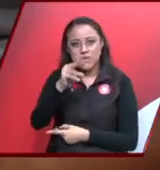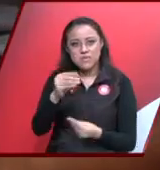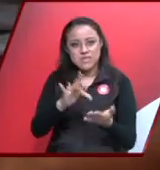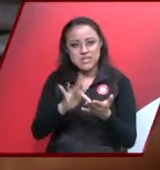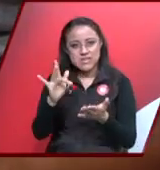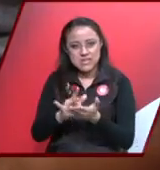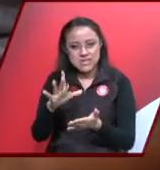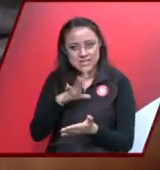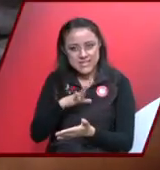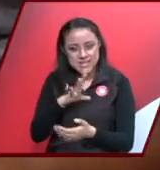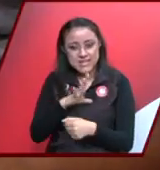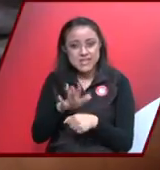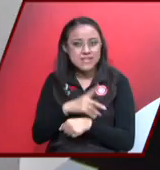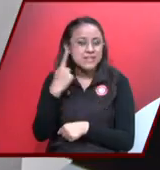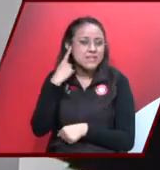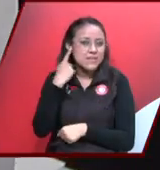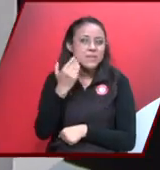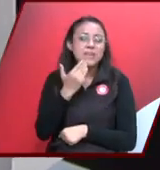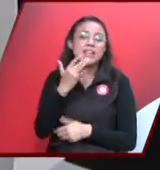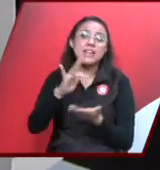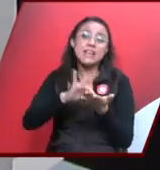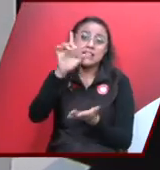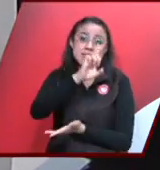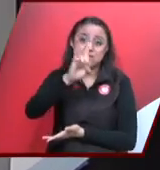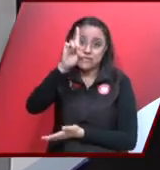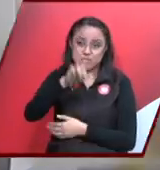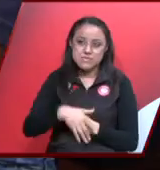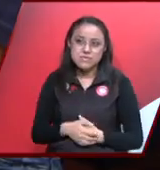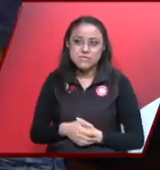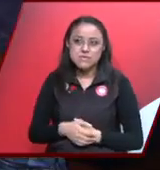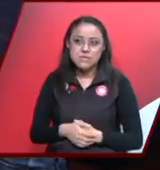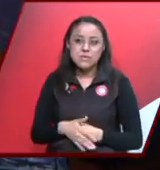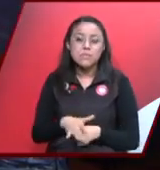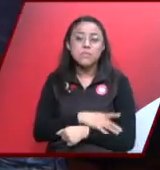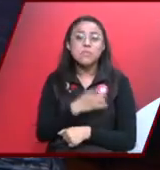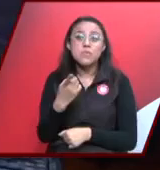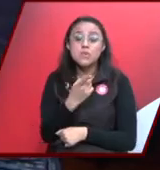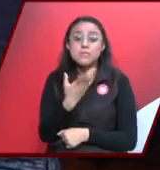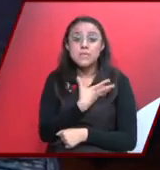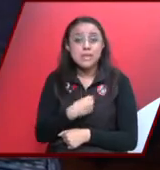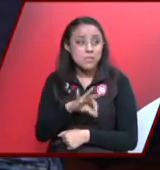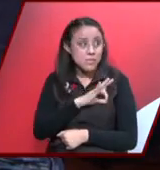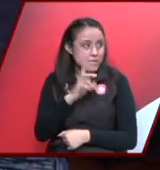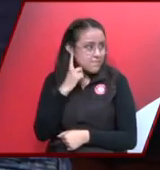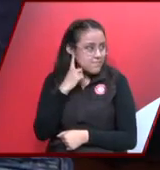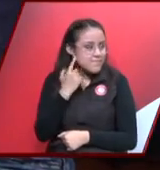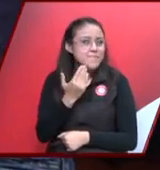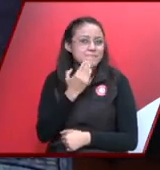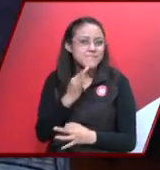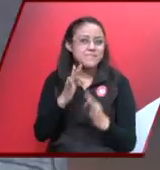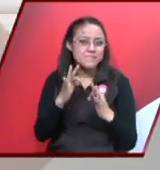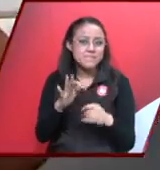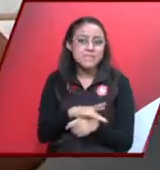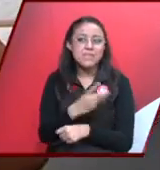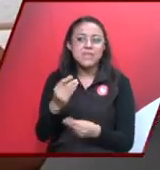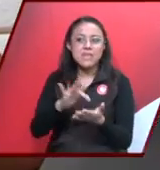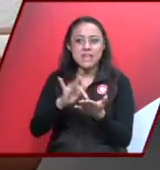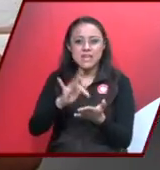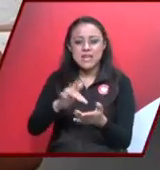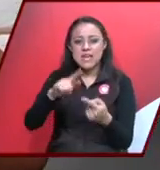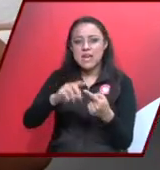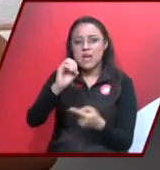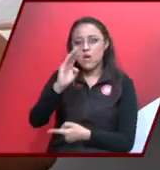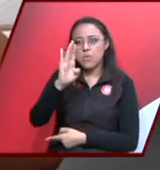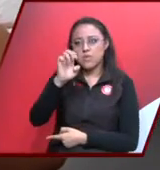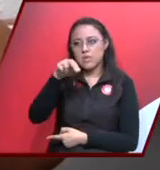Corresponda, porque gracias a ellos se logró que mi hija escuche. Y por supuesto, gracias a Ómnibus de México,